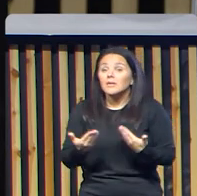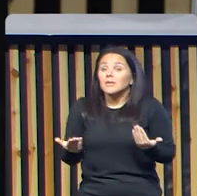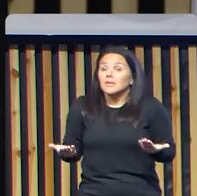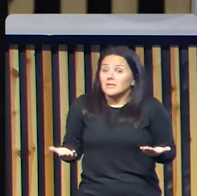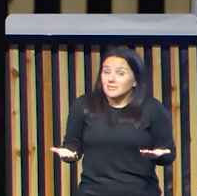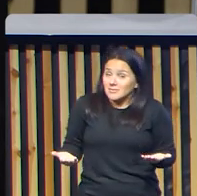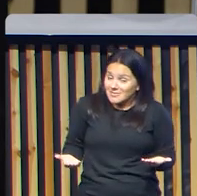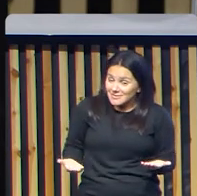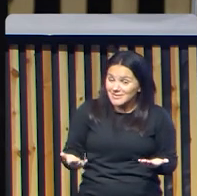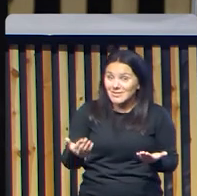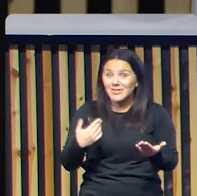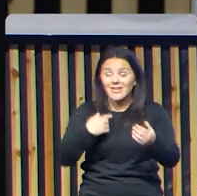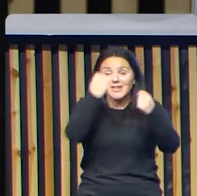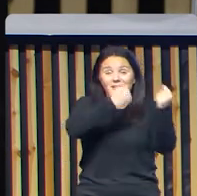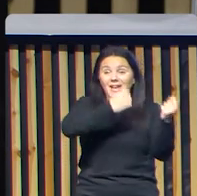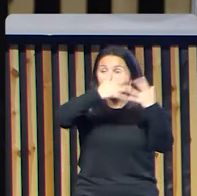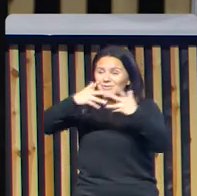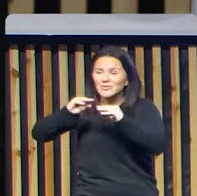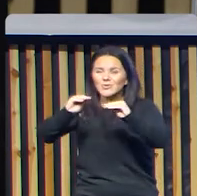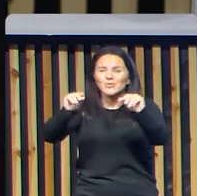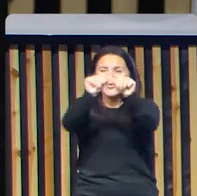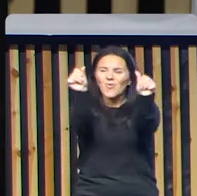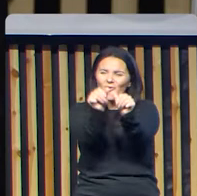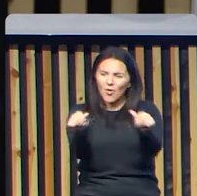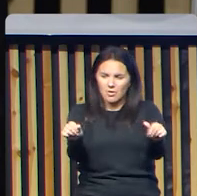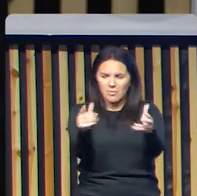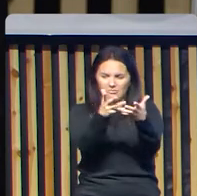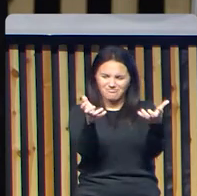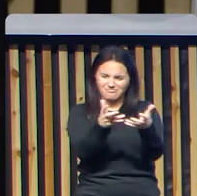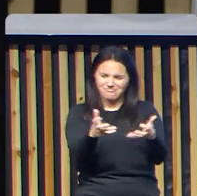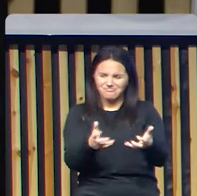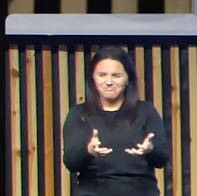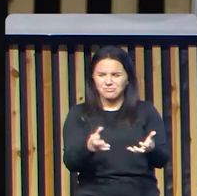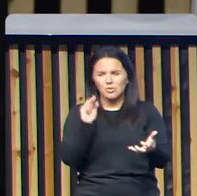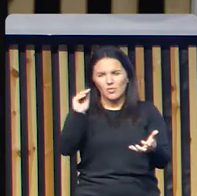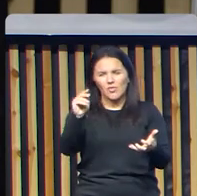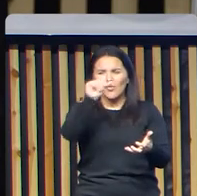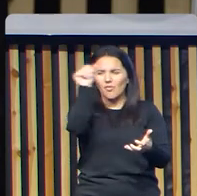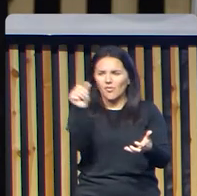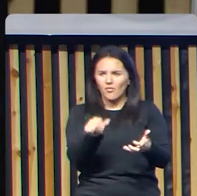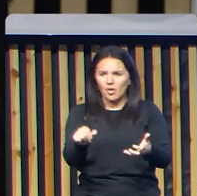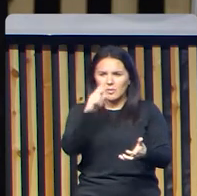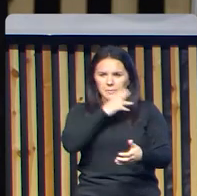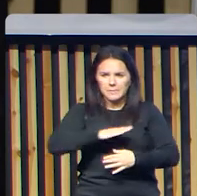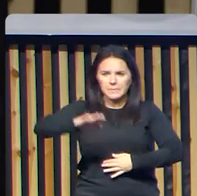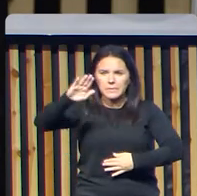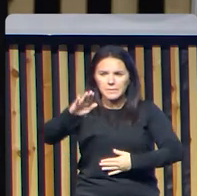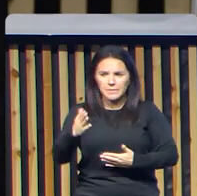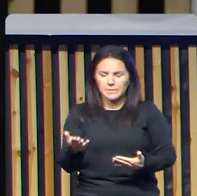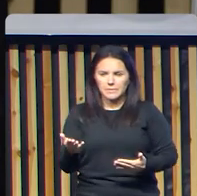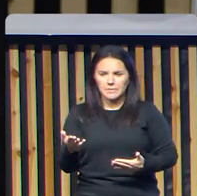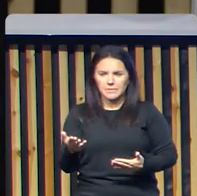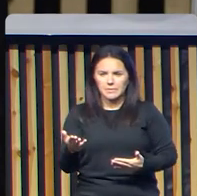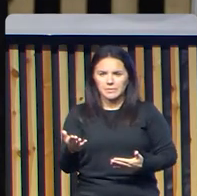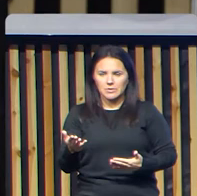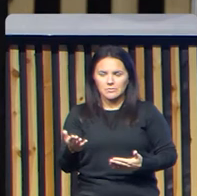el estilo de nuestras administraciones bien Podría ser descrito como un estilo marxista pero en el estilo